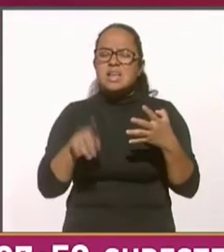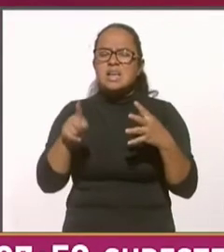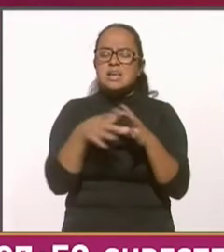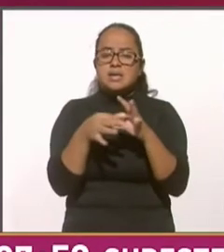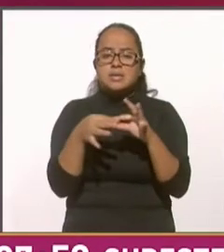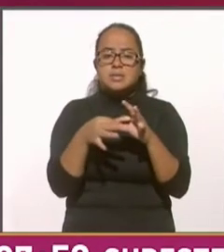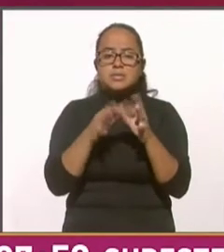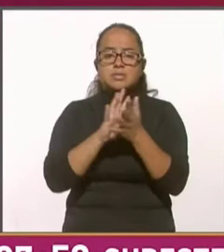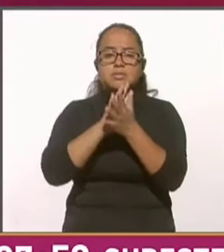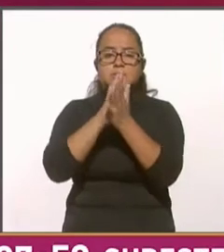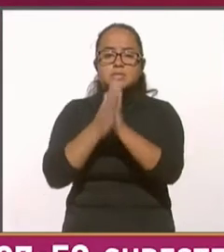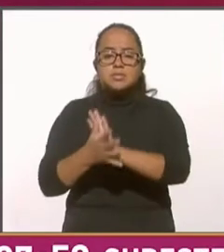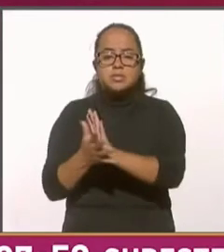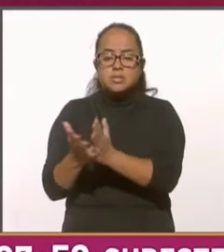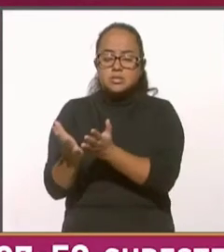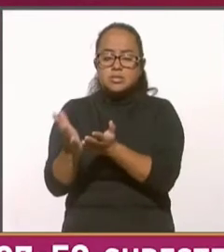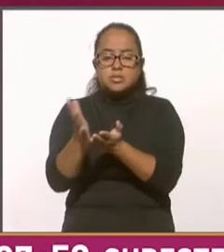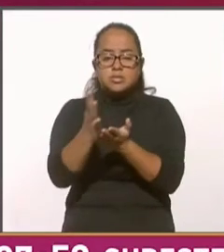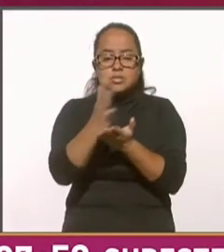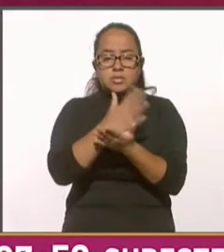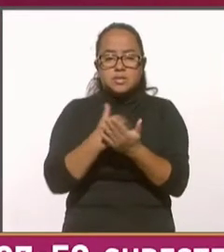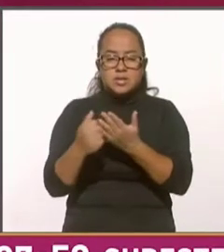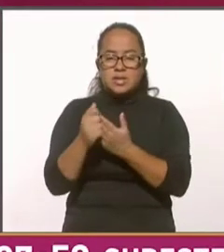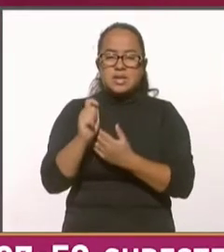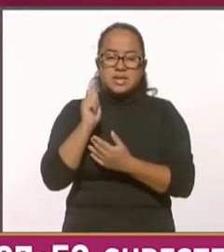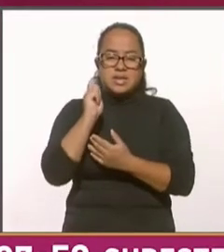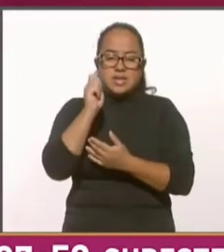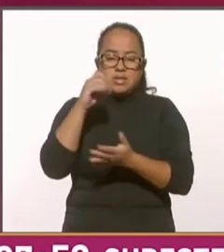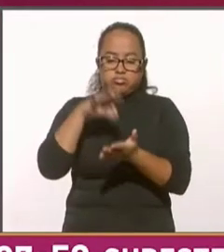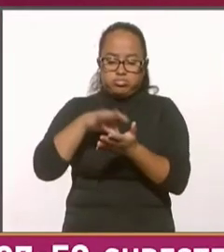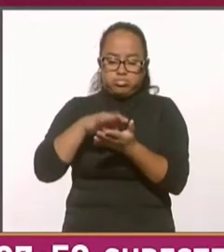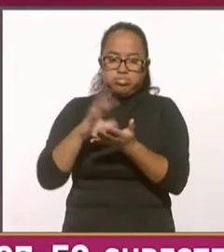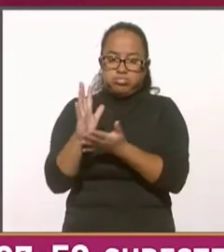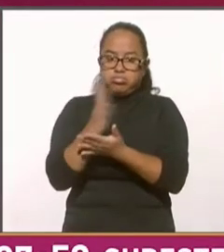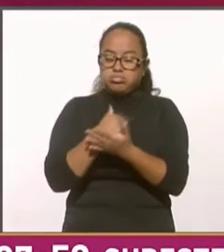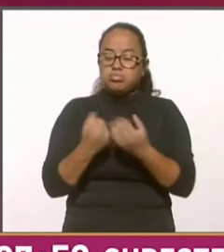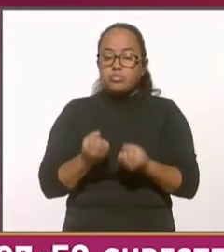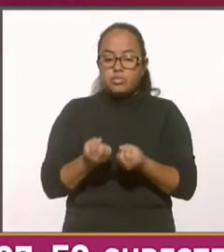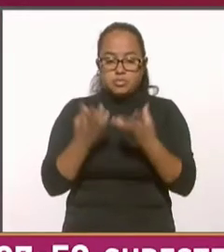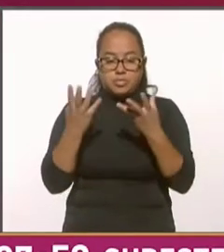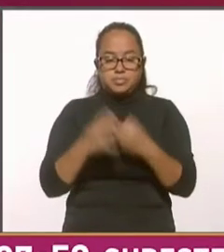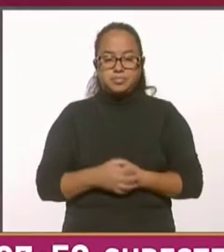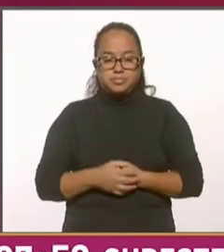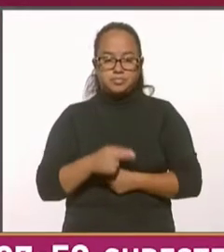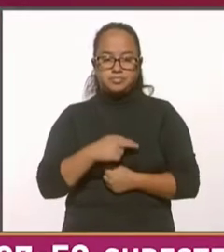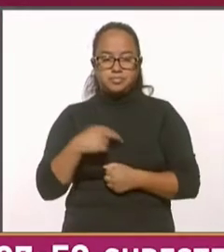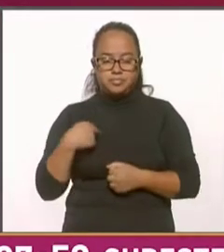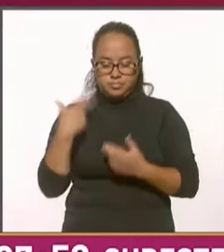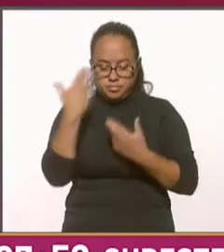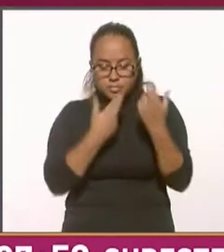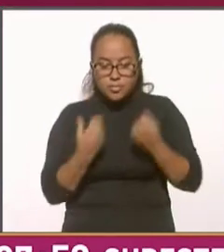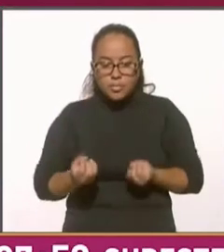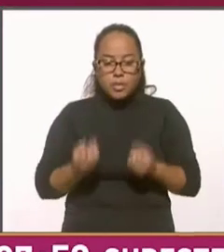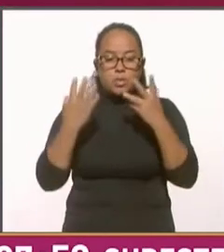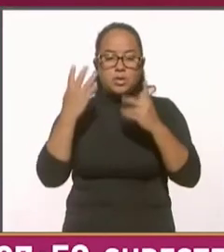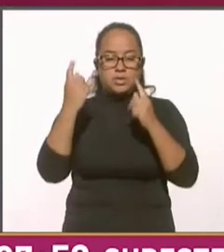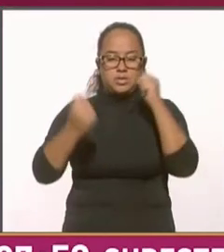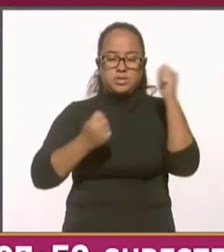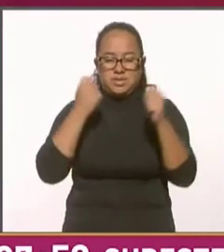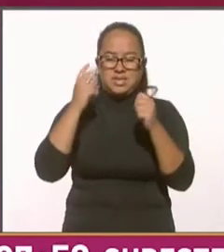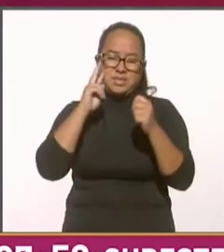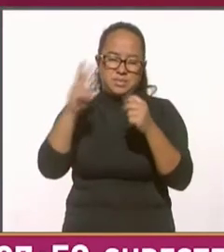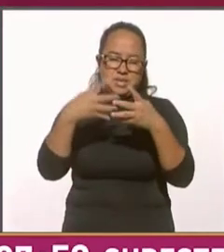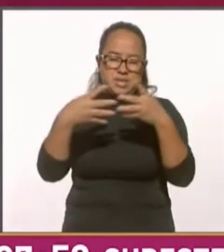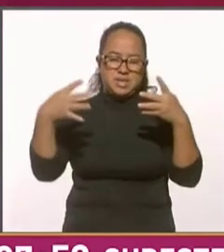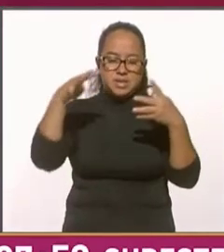en ingresos de divisas. Si revisamos el número de turistas, que es la segunda